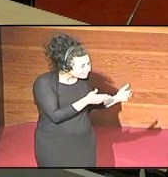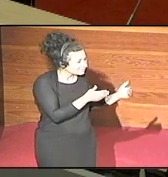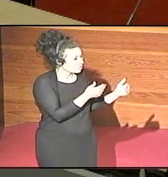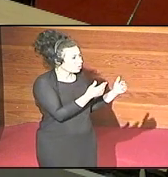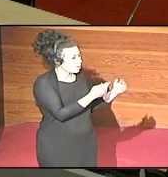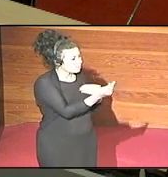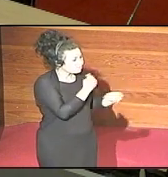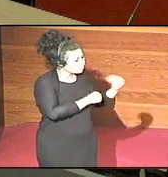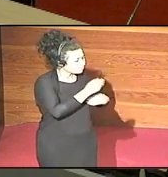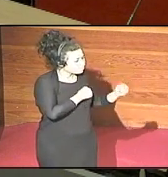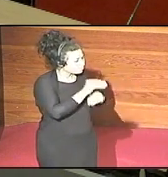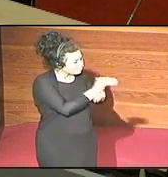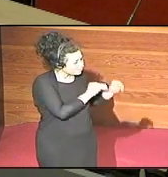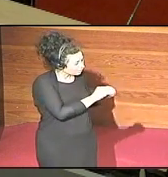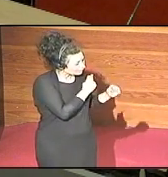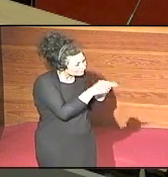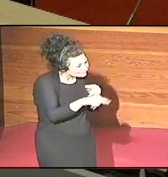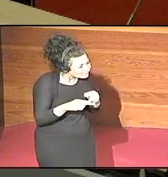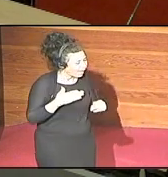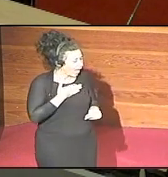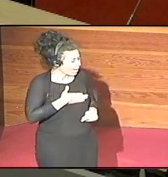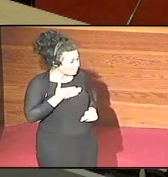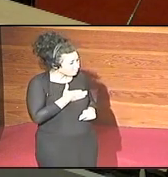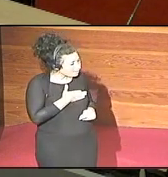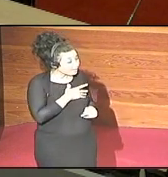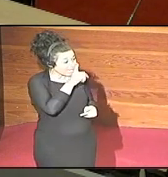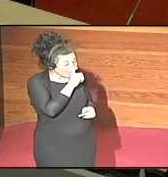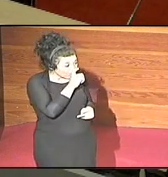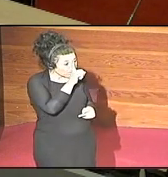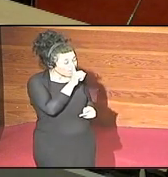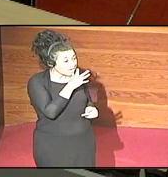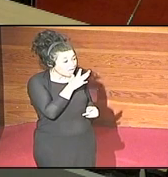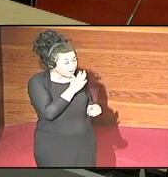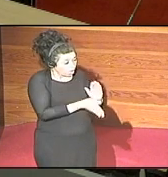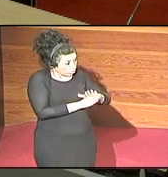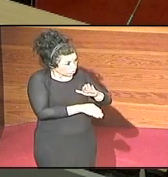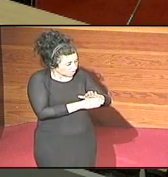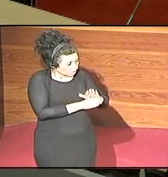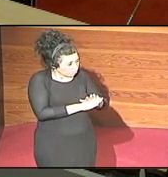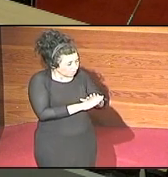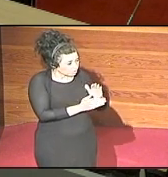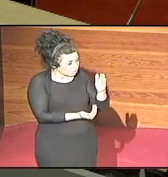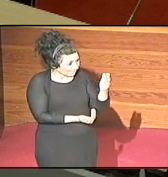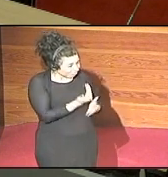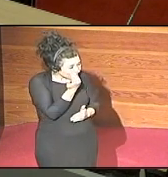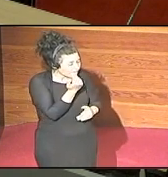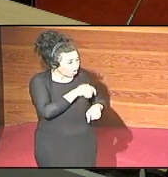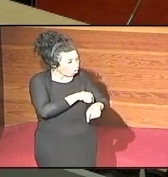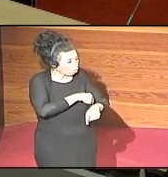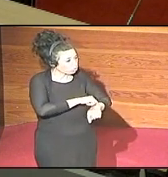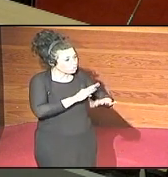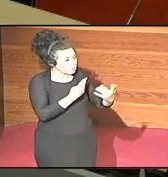preguntas que ha contestado amablemente, y recordarles que continuamos con el día y finalizamos hoy a